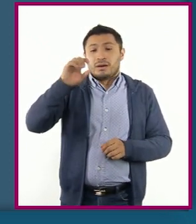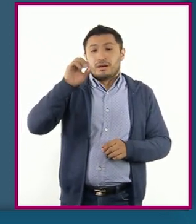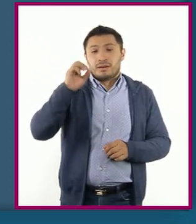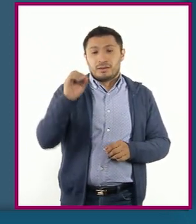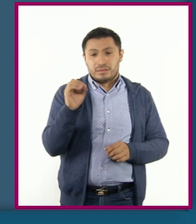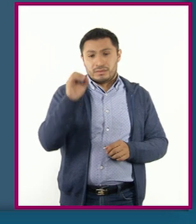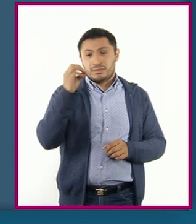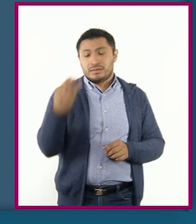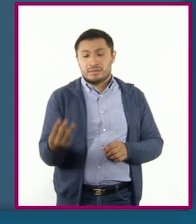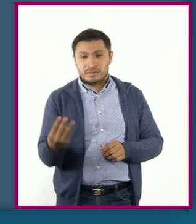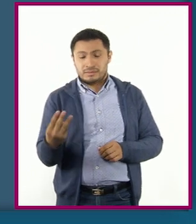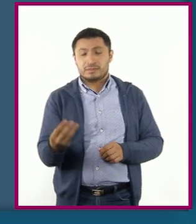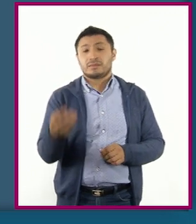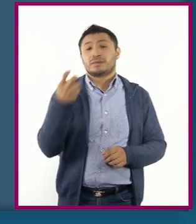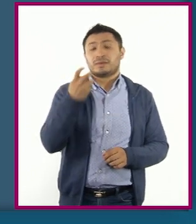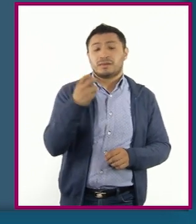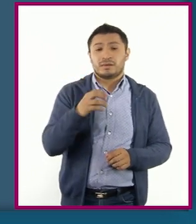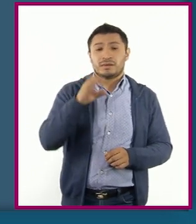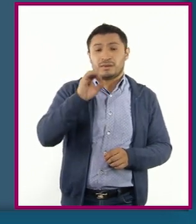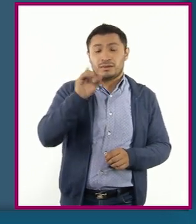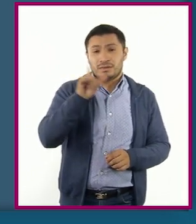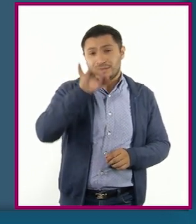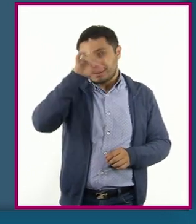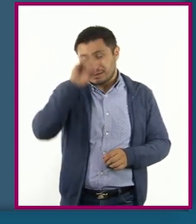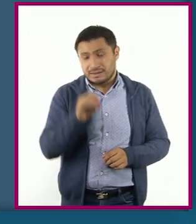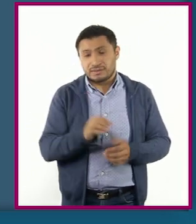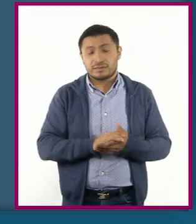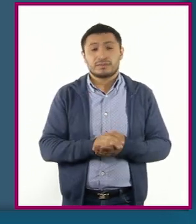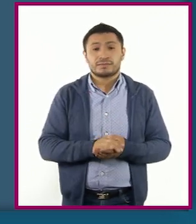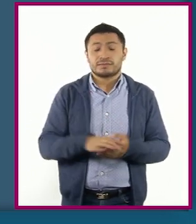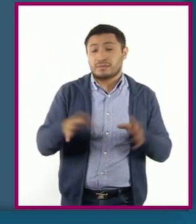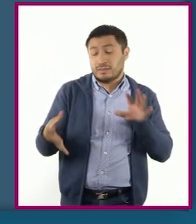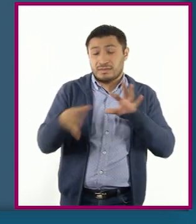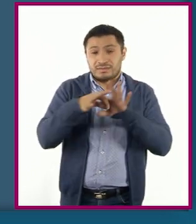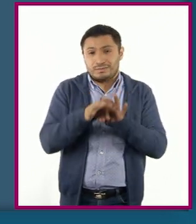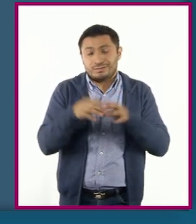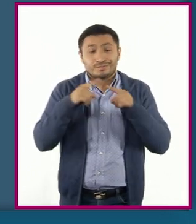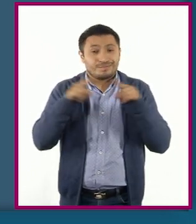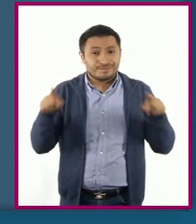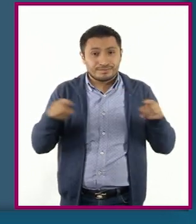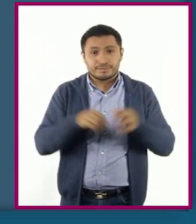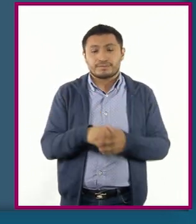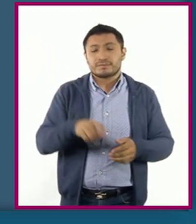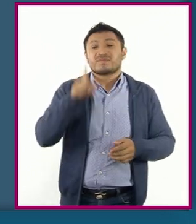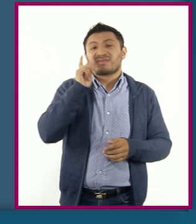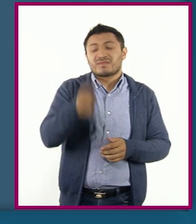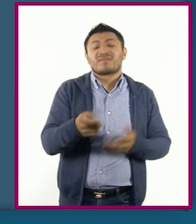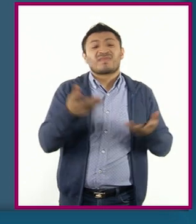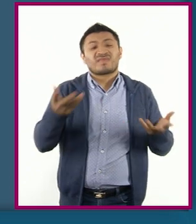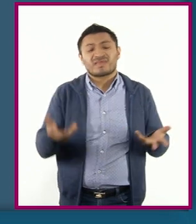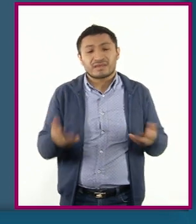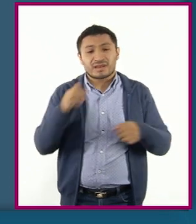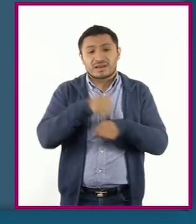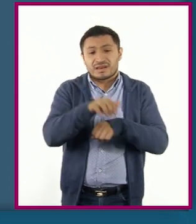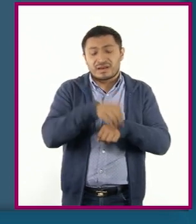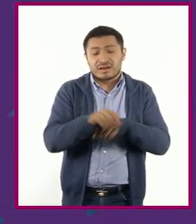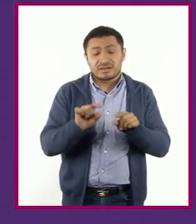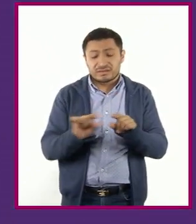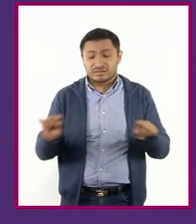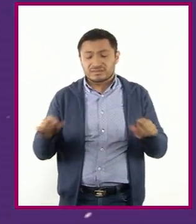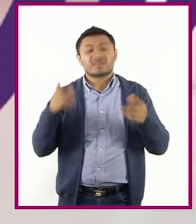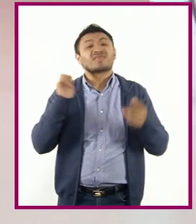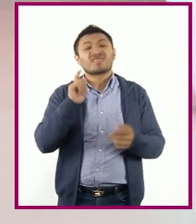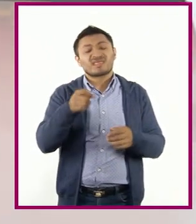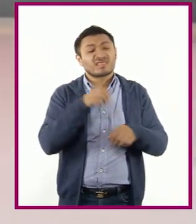sustancias y rápidamente los científicos de esta época lo adoptaron. Pocos años después, Dalton